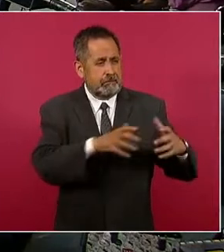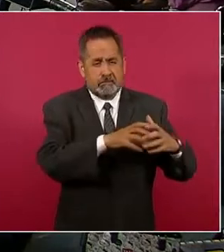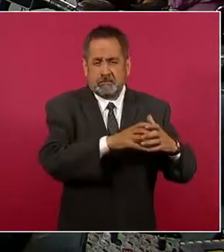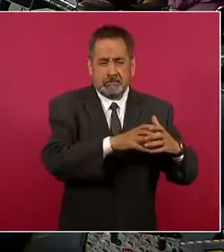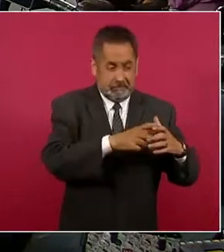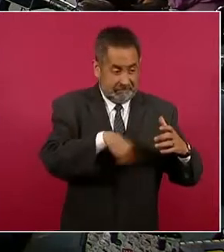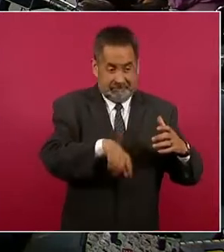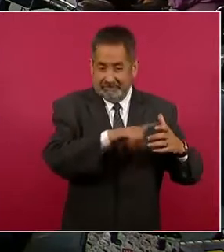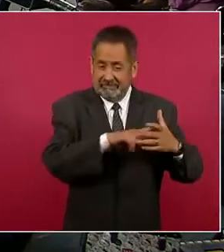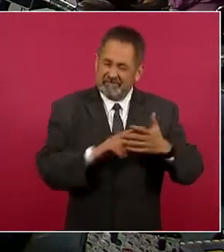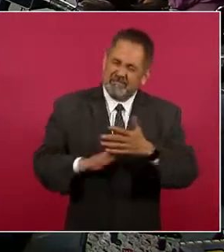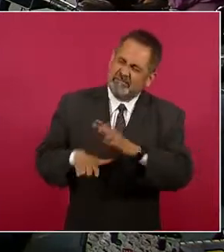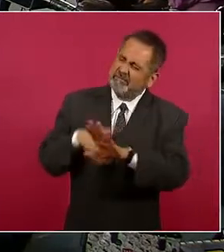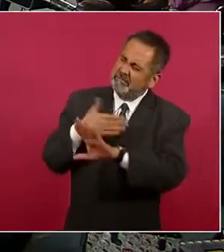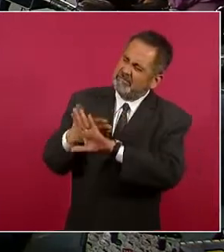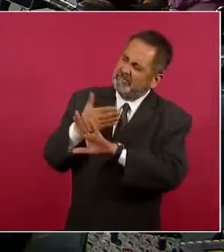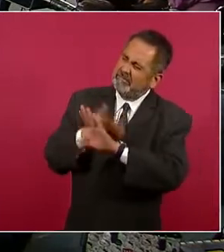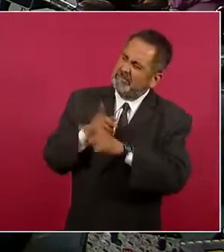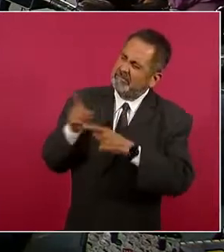atacantes